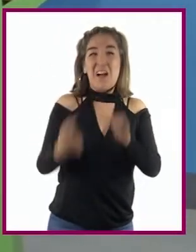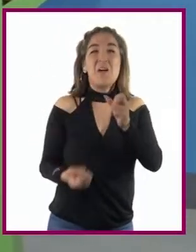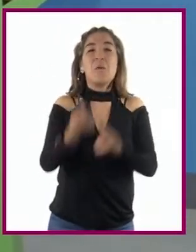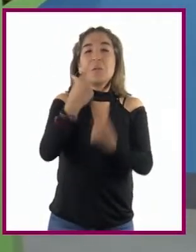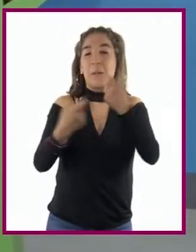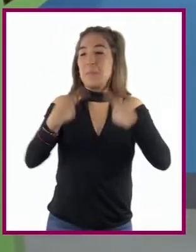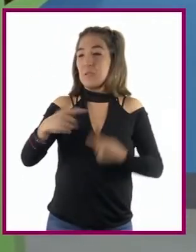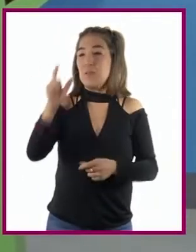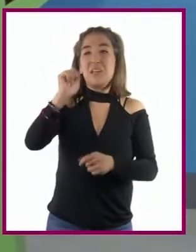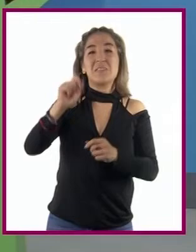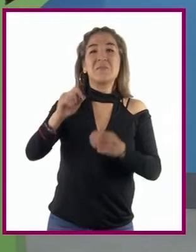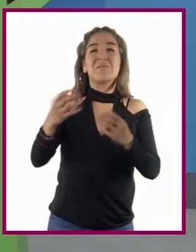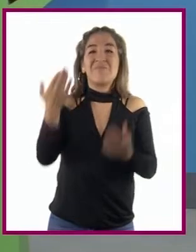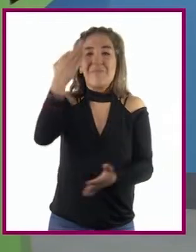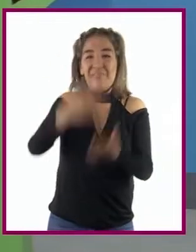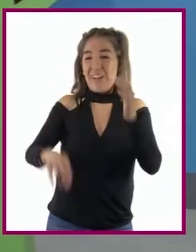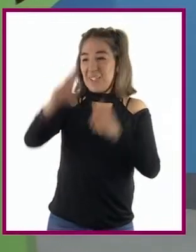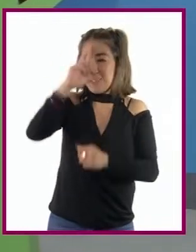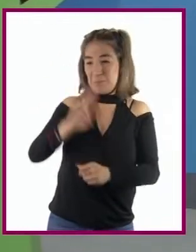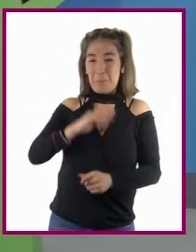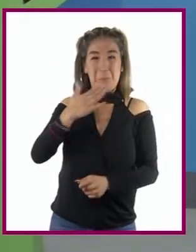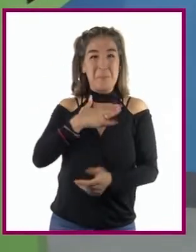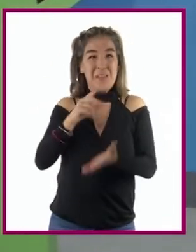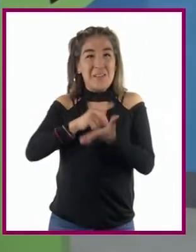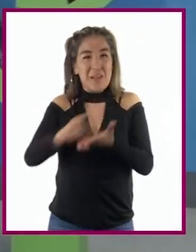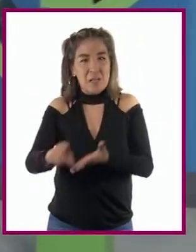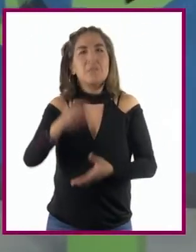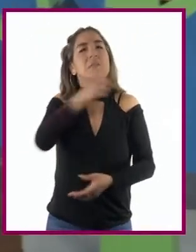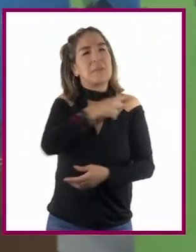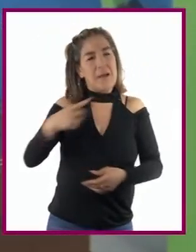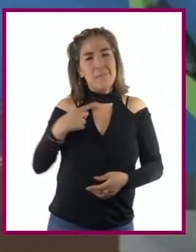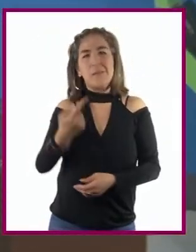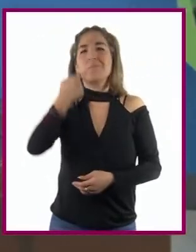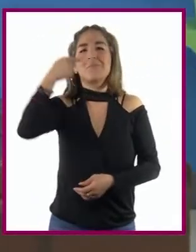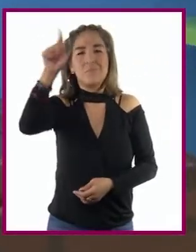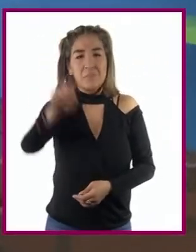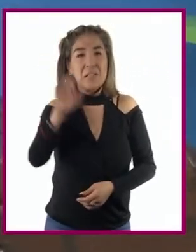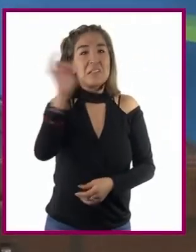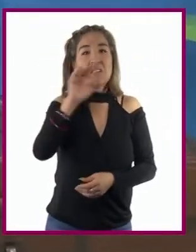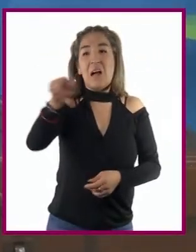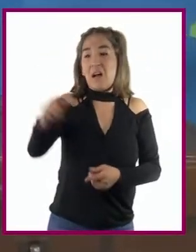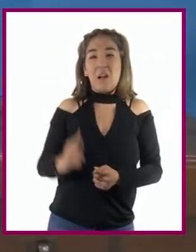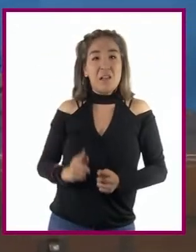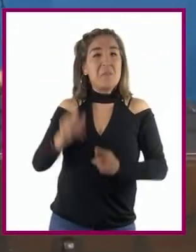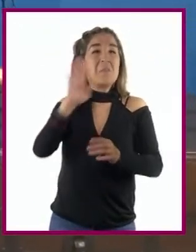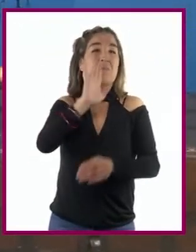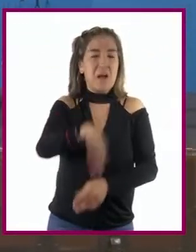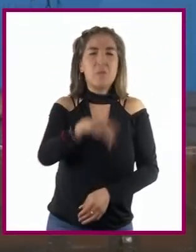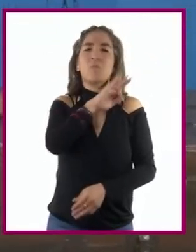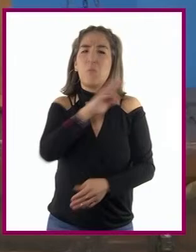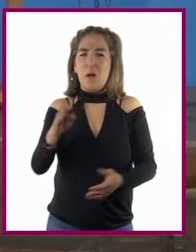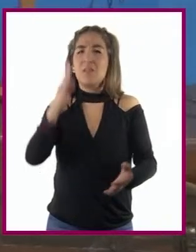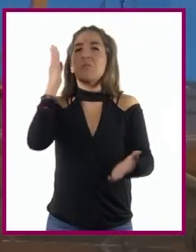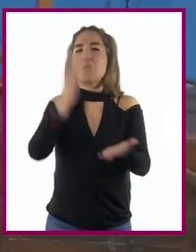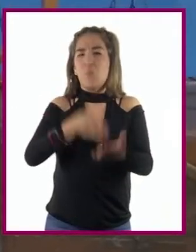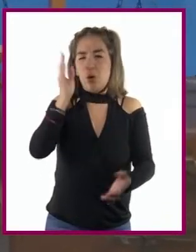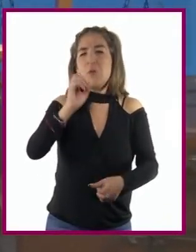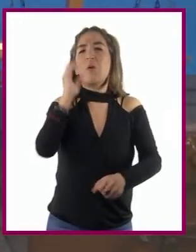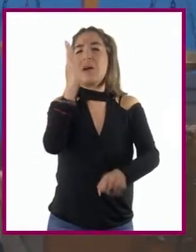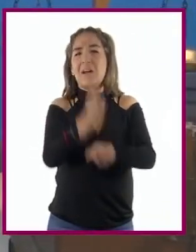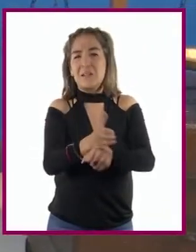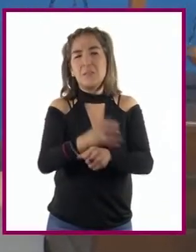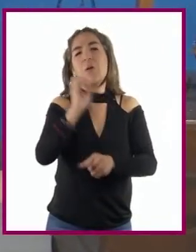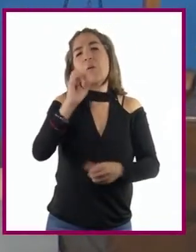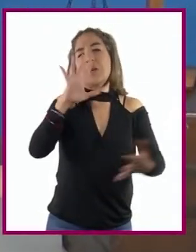debe revertirse. De acuerdo con la ley, quien incumpla con esto puede merecer una amonestación, una multa o